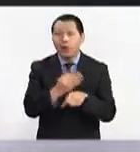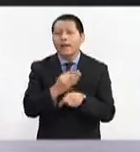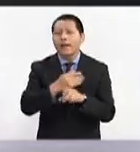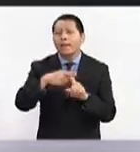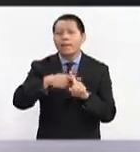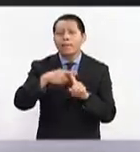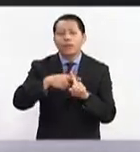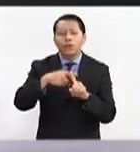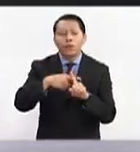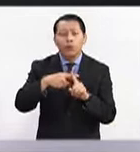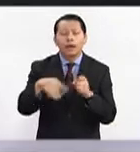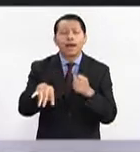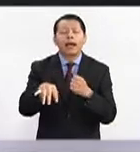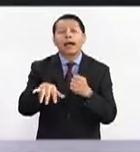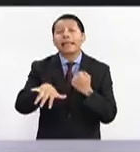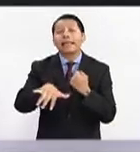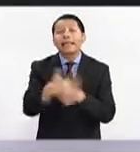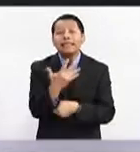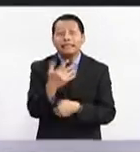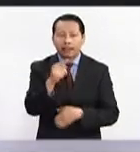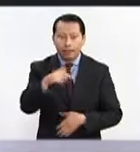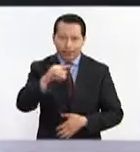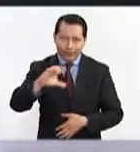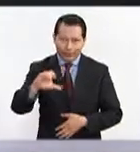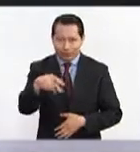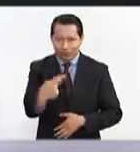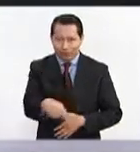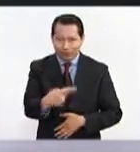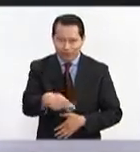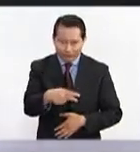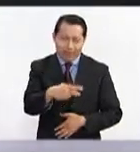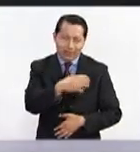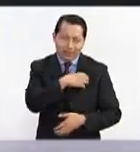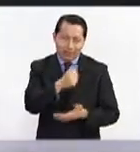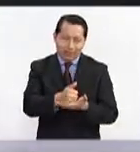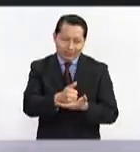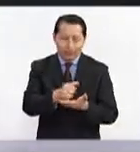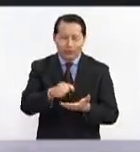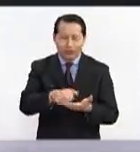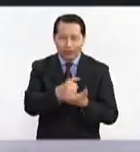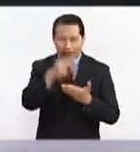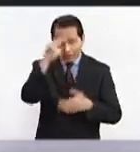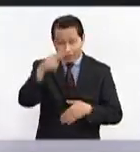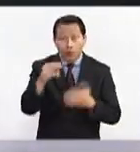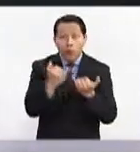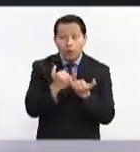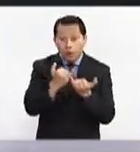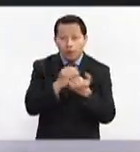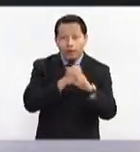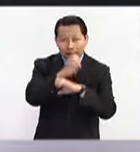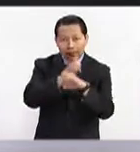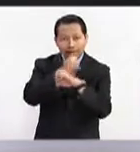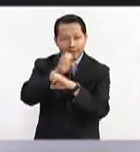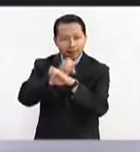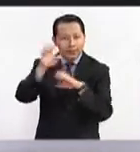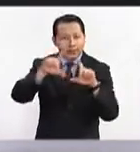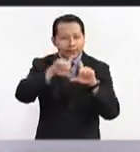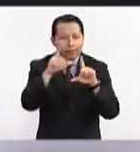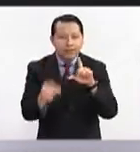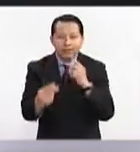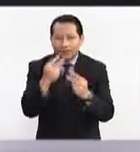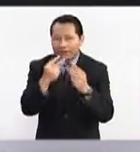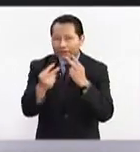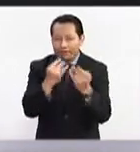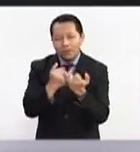la temperatura 15 grados centígrados en la capital del país. Como siempre, desde aquí un saludo muy afectuoso también a quienes nos están viendo en